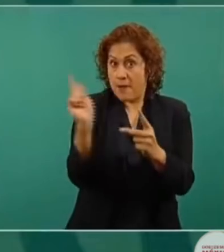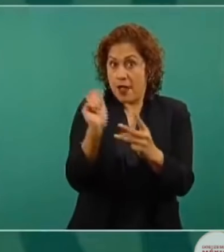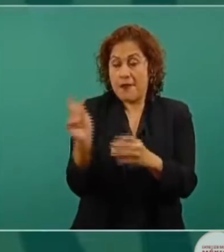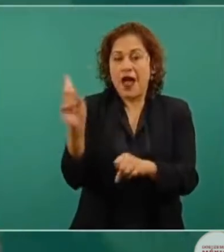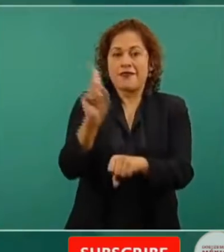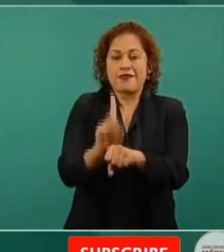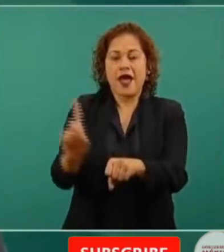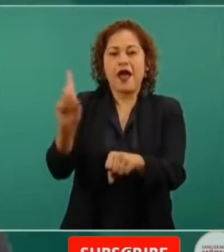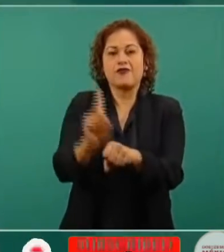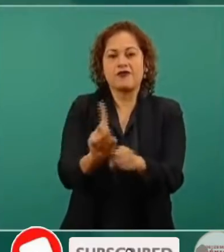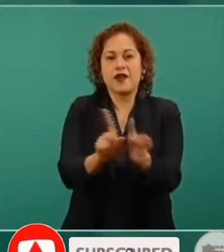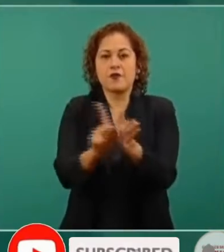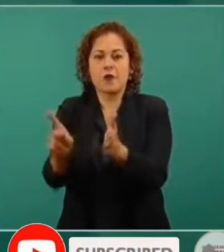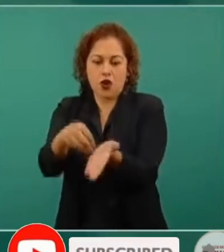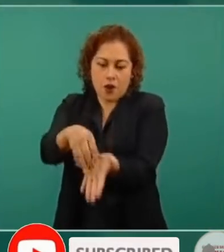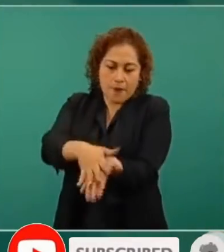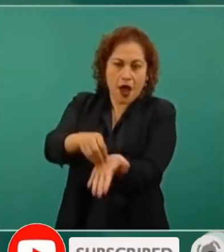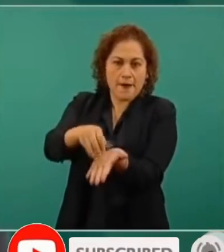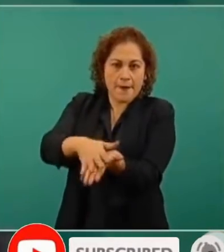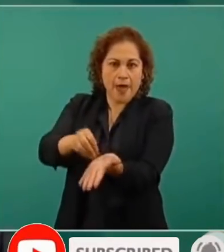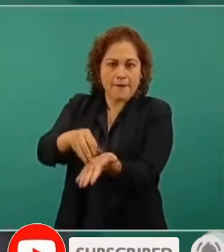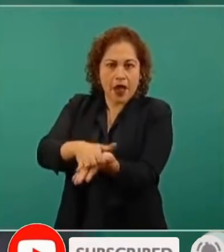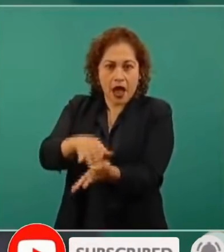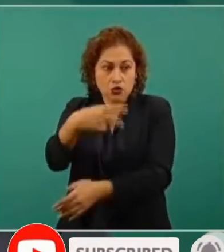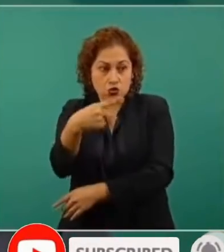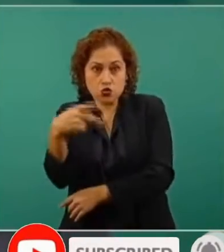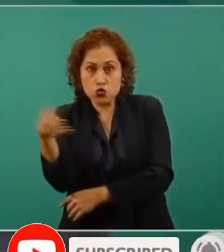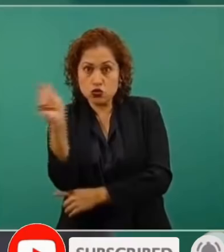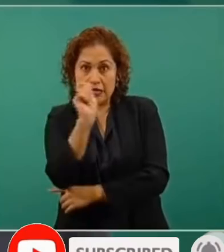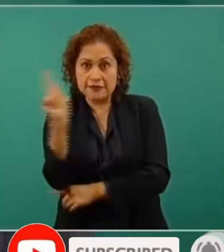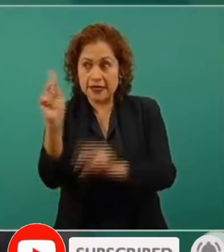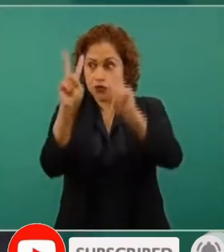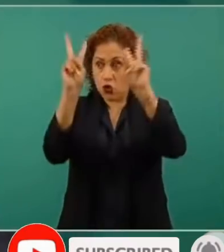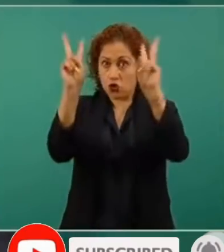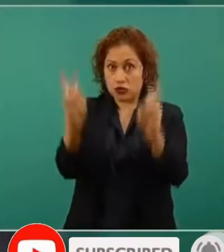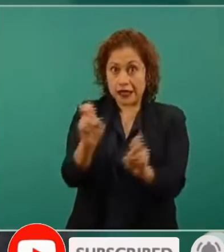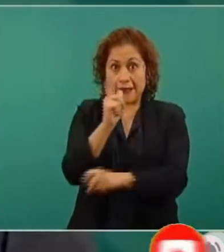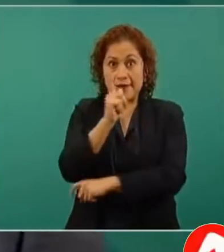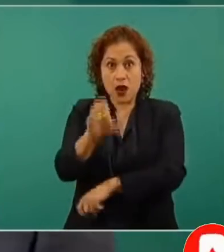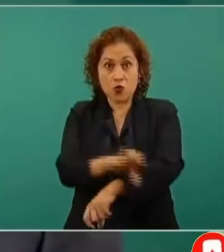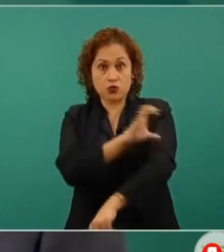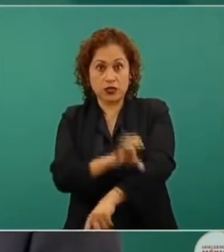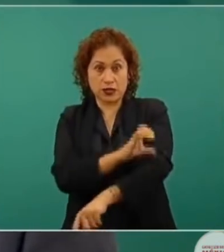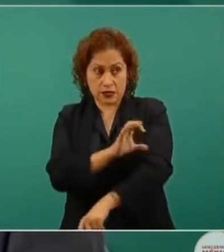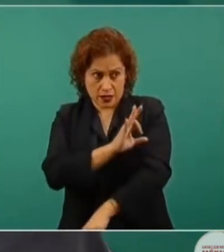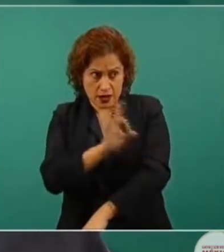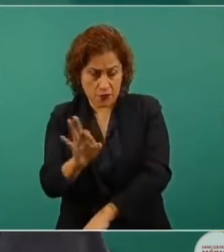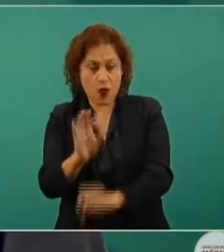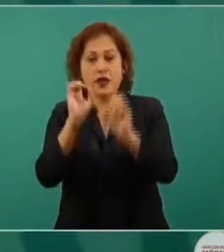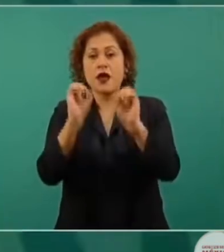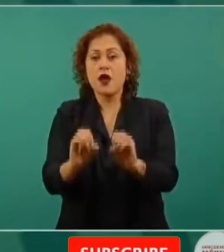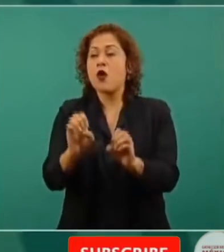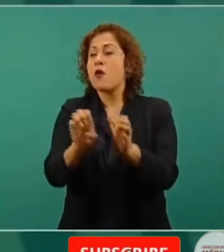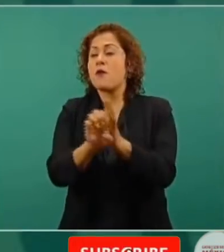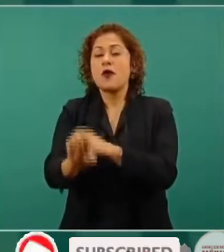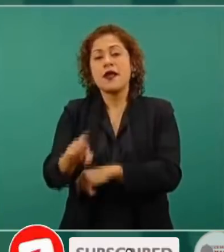periódicos, fulanito experto, que son empleados de ellos, los comentaristas de todo pelaje